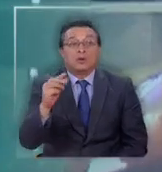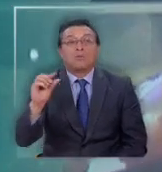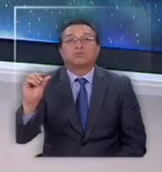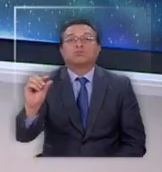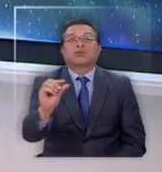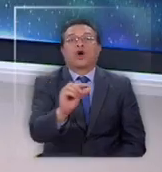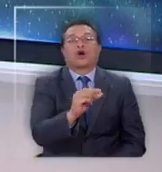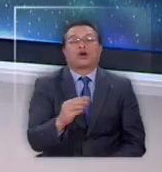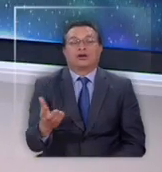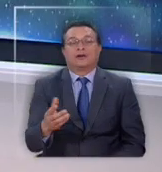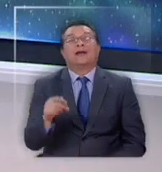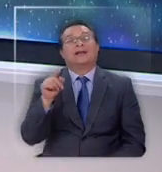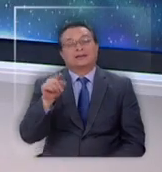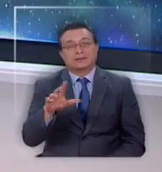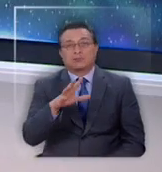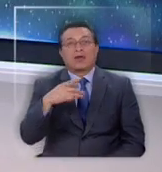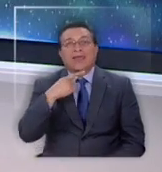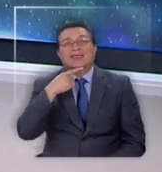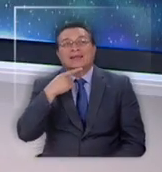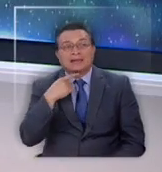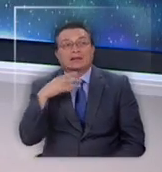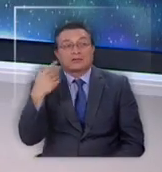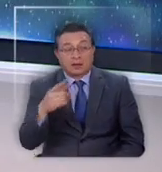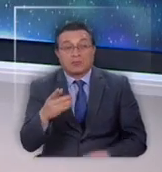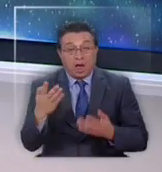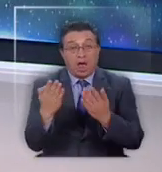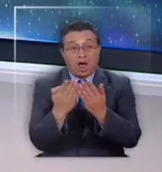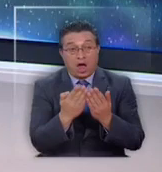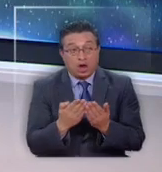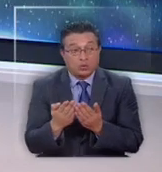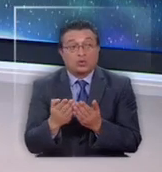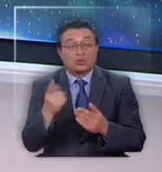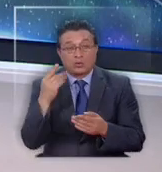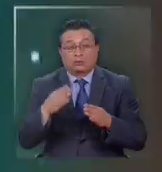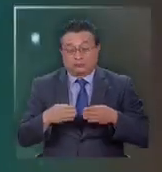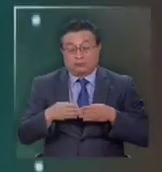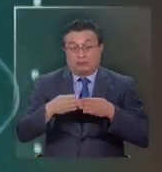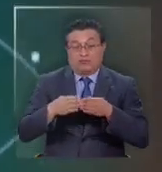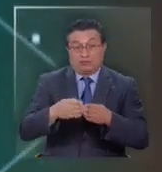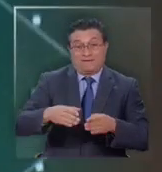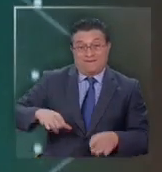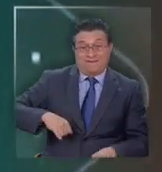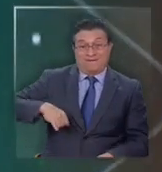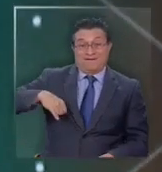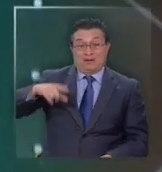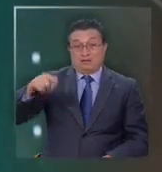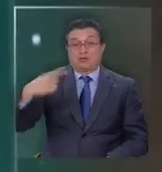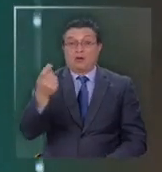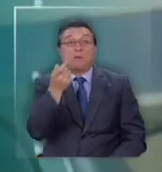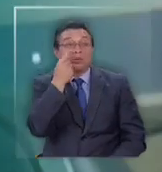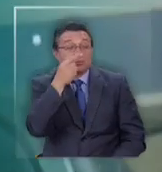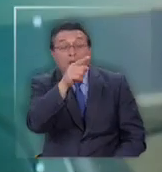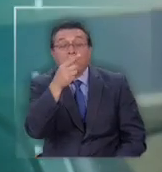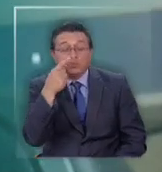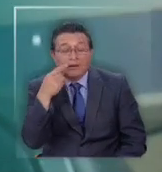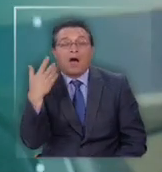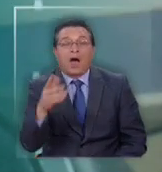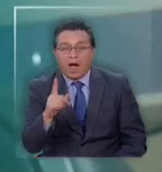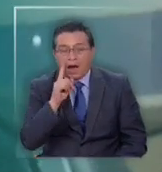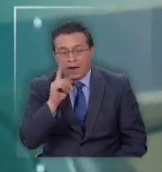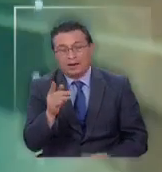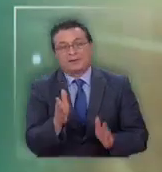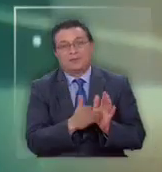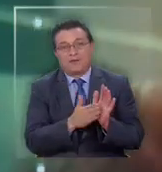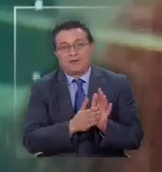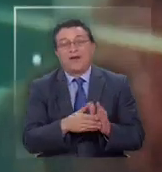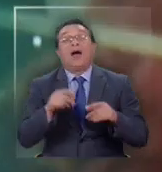poco y por eso es tan interesante se hicieron por ejemplo en un estudio en un crucero en japon que se testearon a todos pero son pocos casos por eso lo que está pasando y